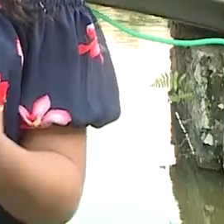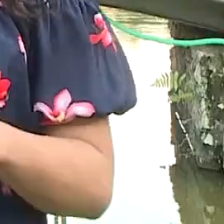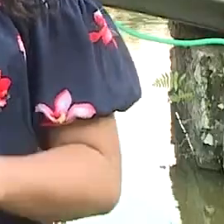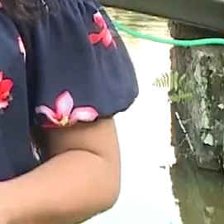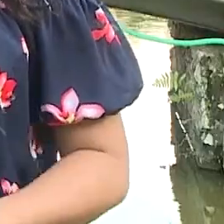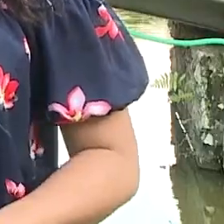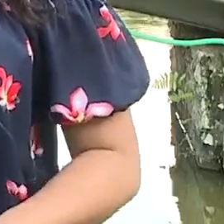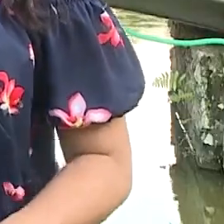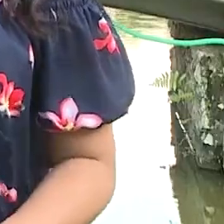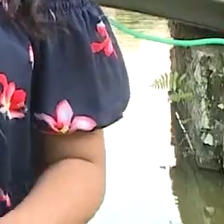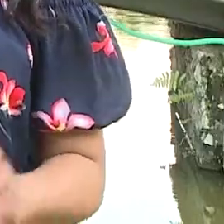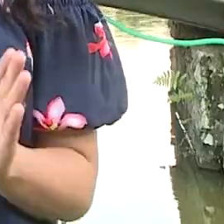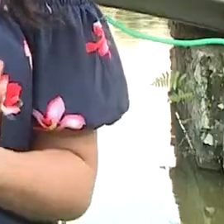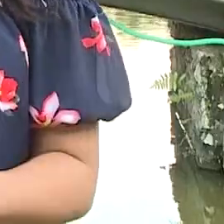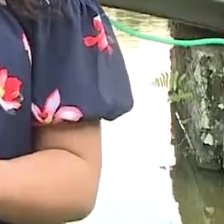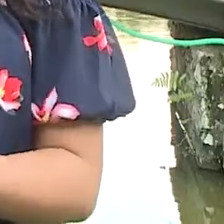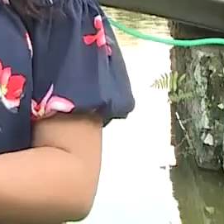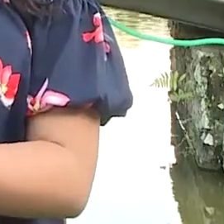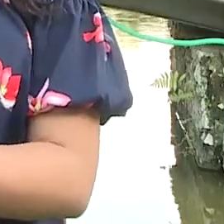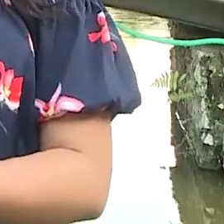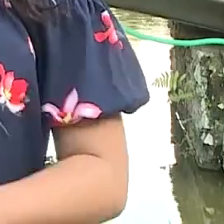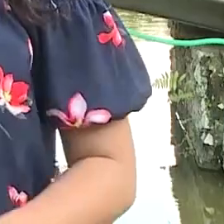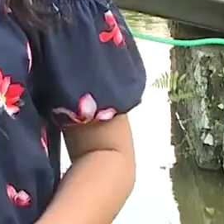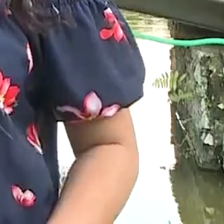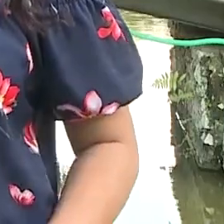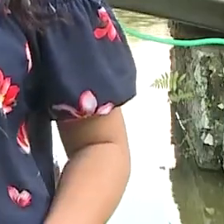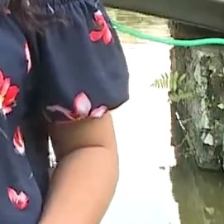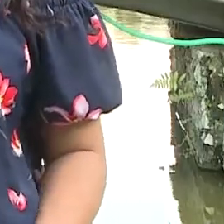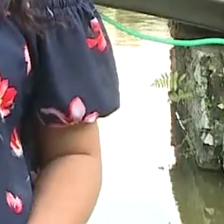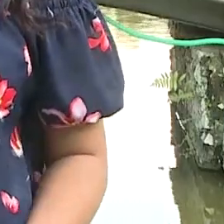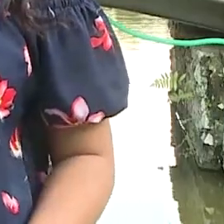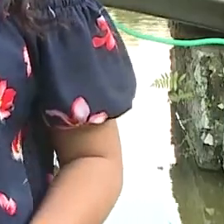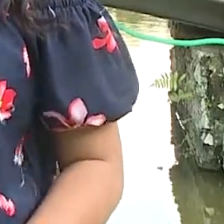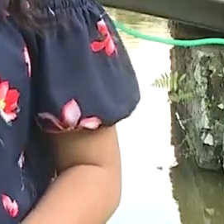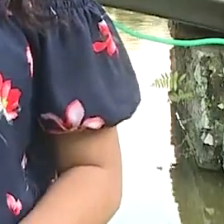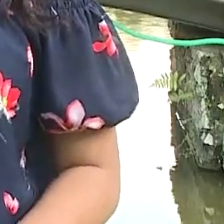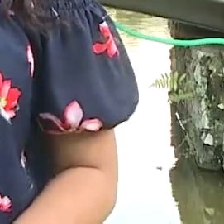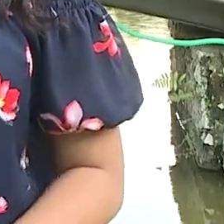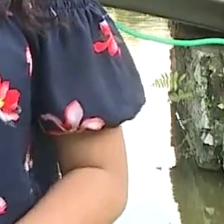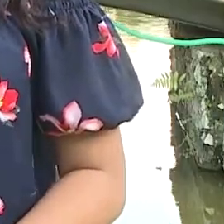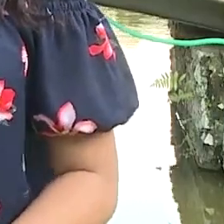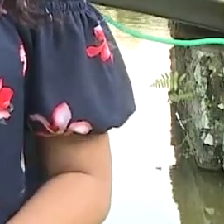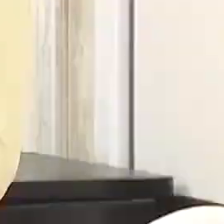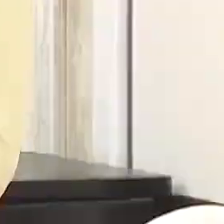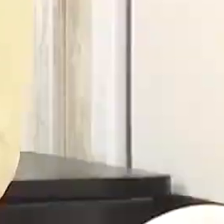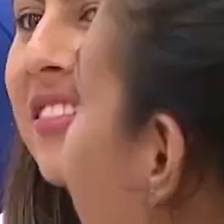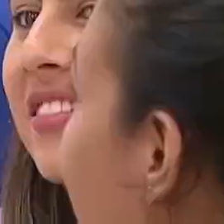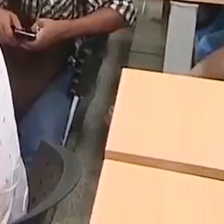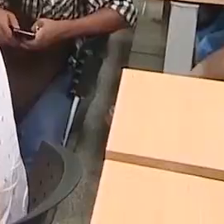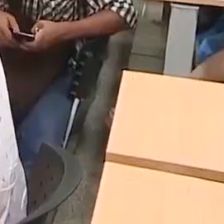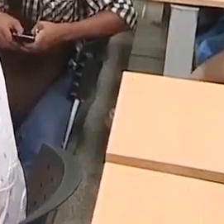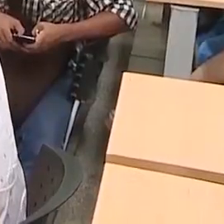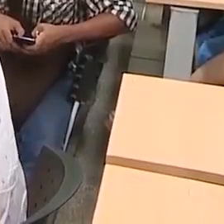Esta casa de estudios seleccionó 44 becarios de una nueva convocatoria del programa Conexión Global.